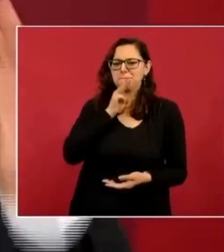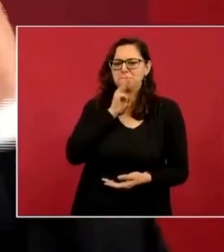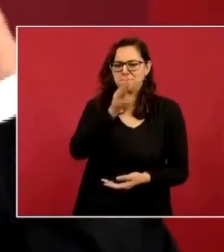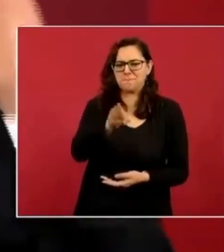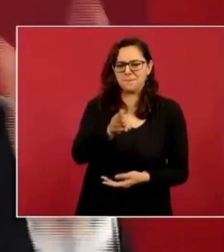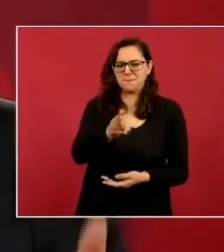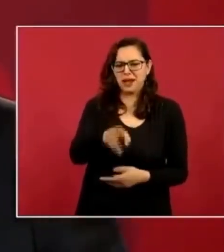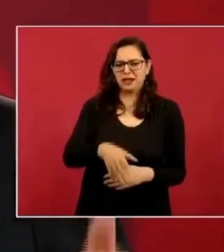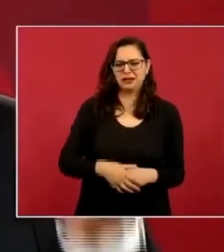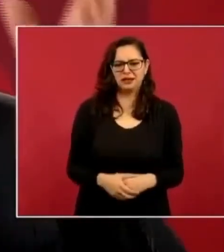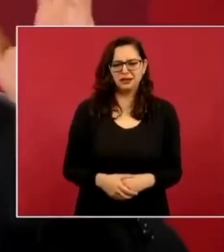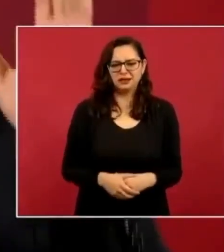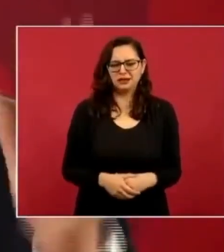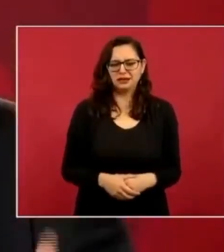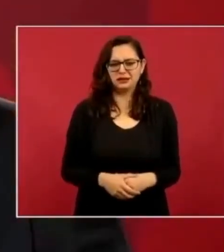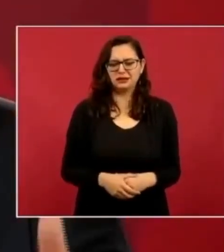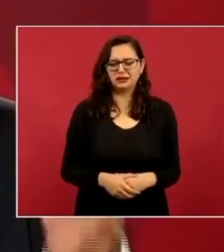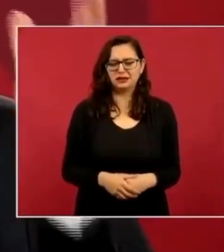tienen mentalidad